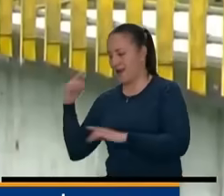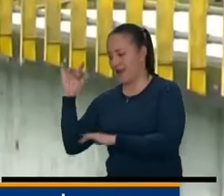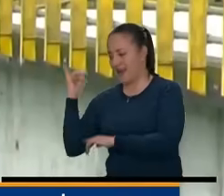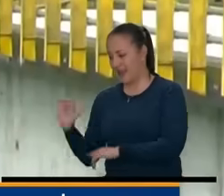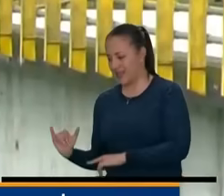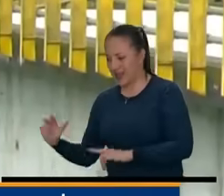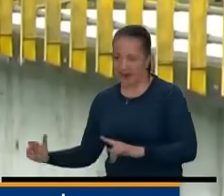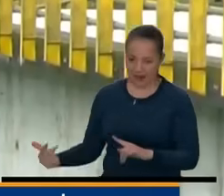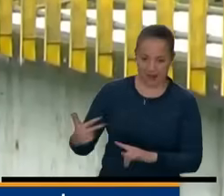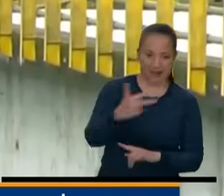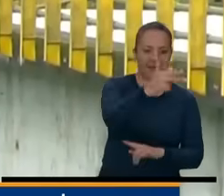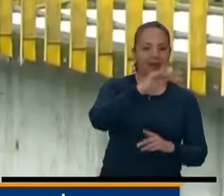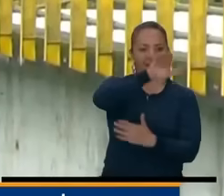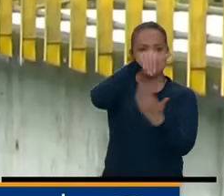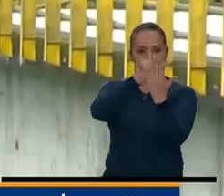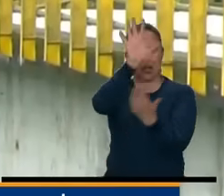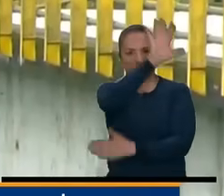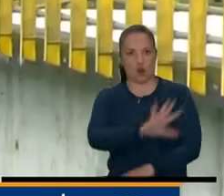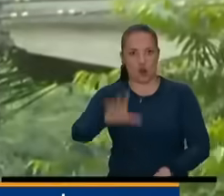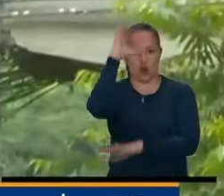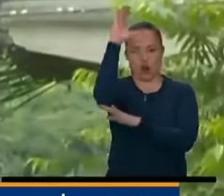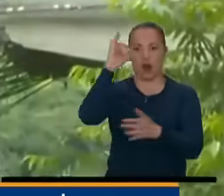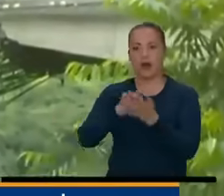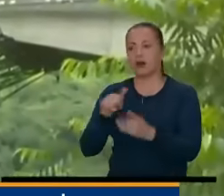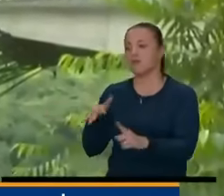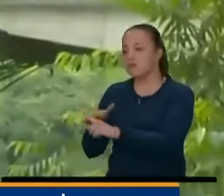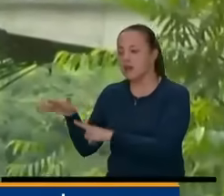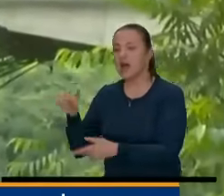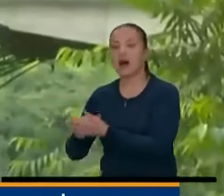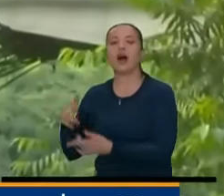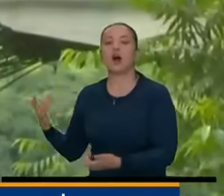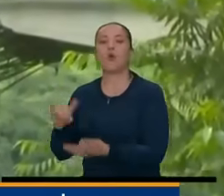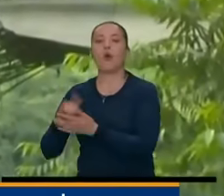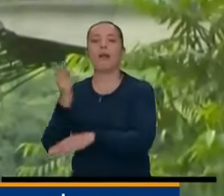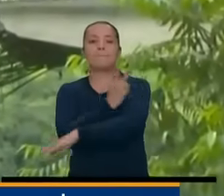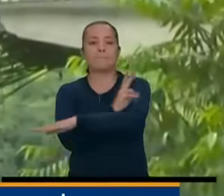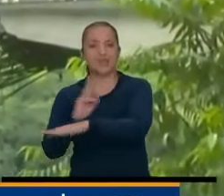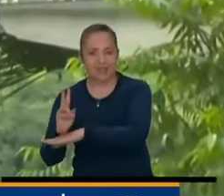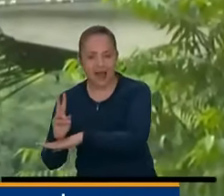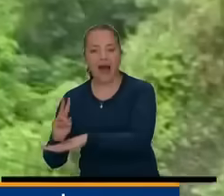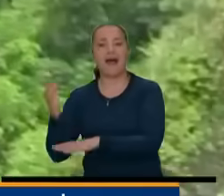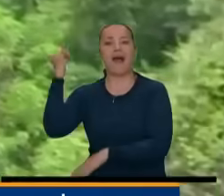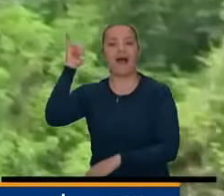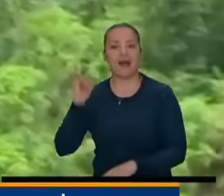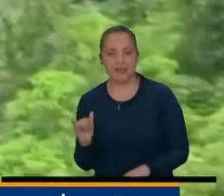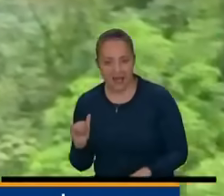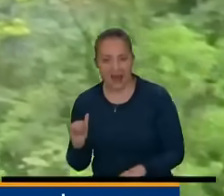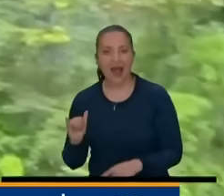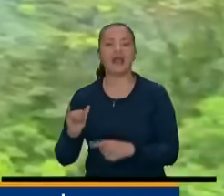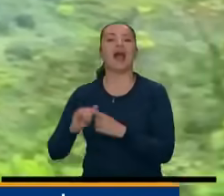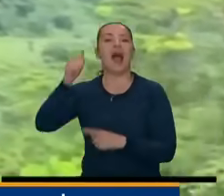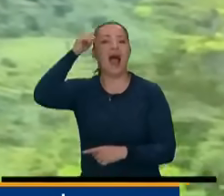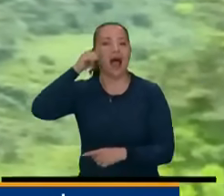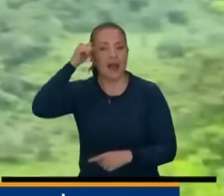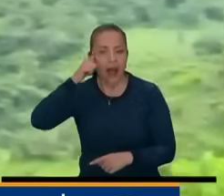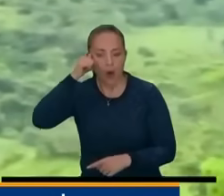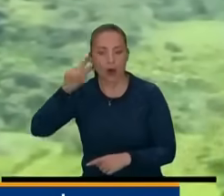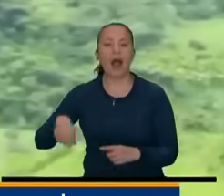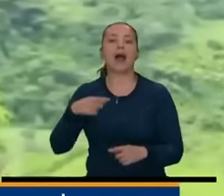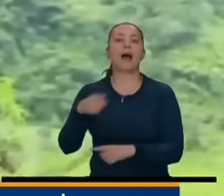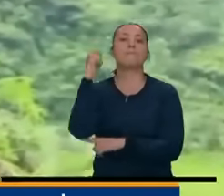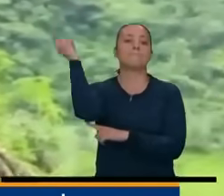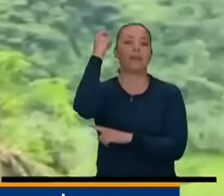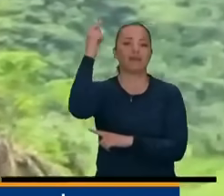dejando afectados a los departamentos de Boyacá, Casanare, Arauca, Vichada y por supuesto el Meta, que desde hace varias